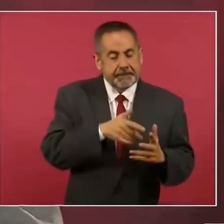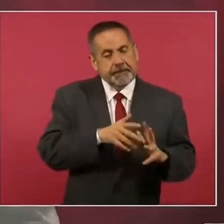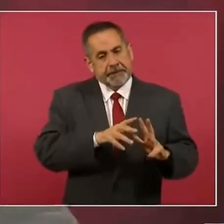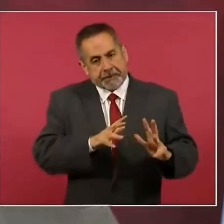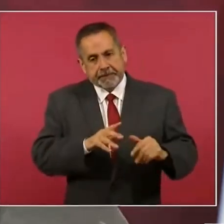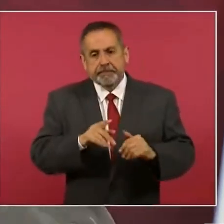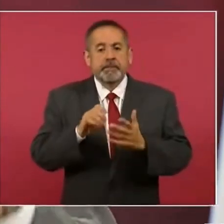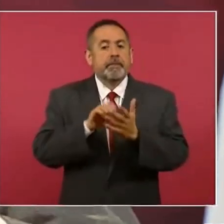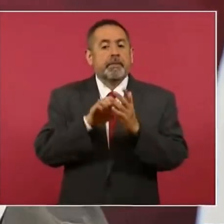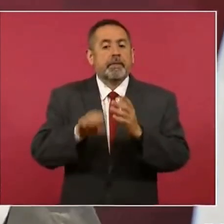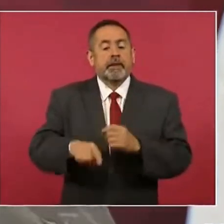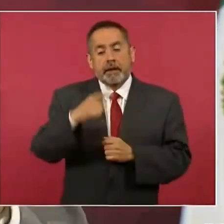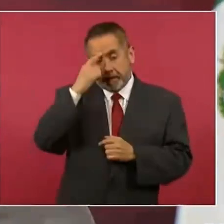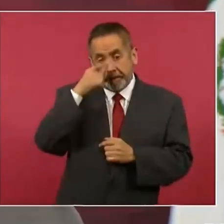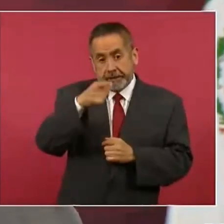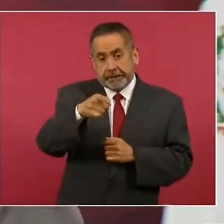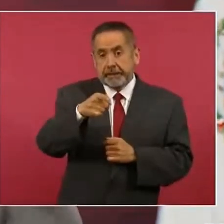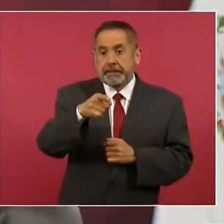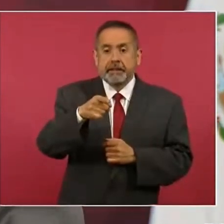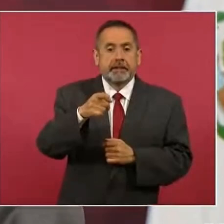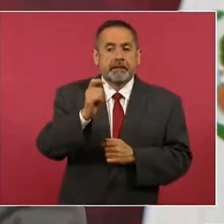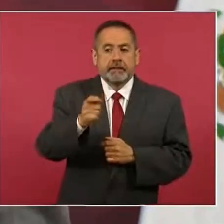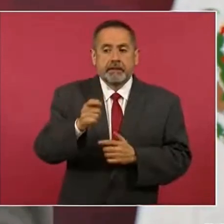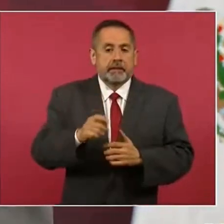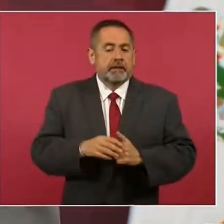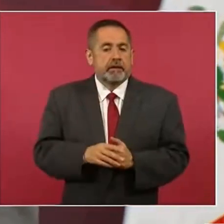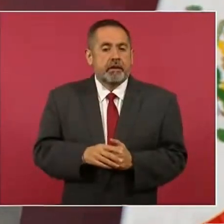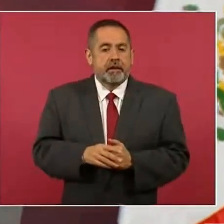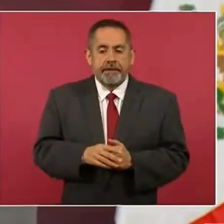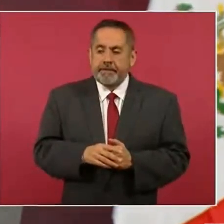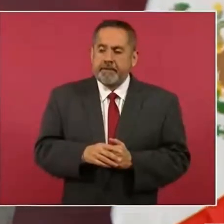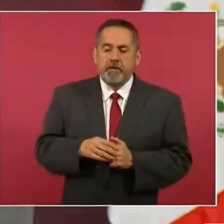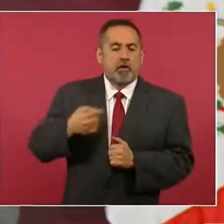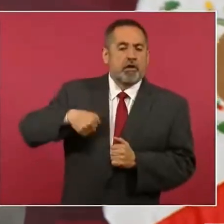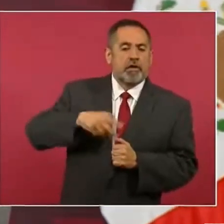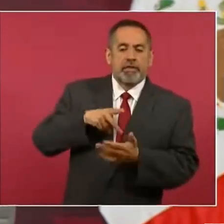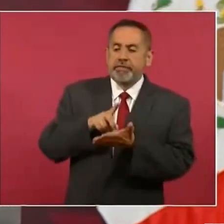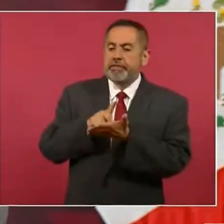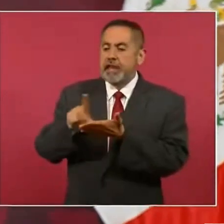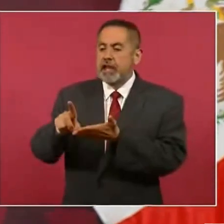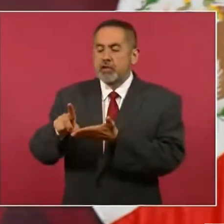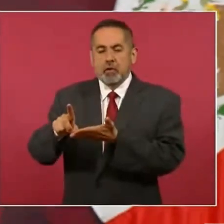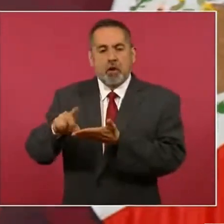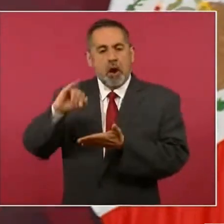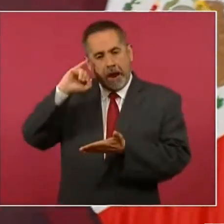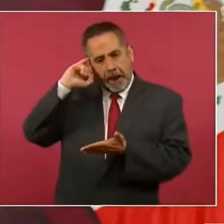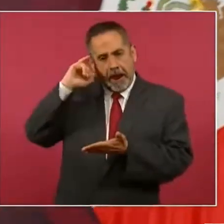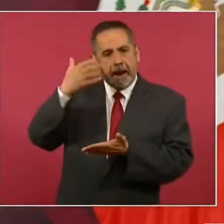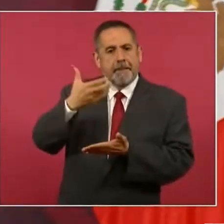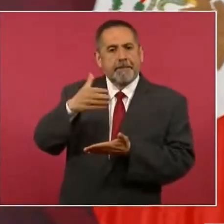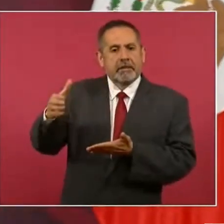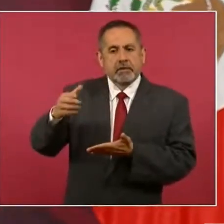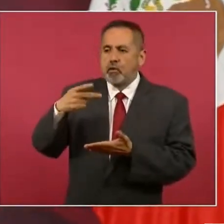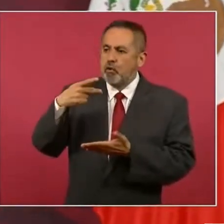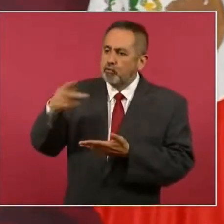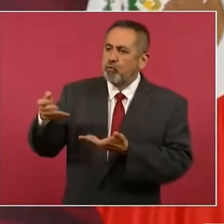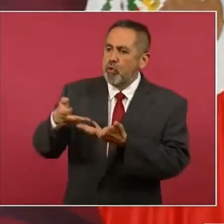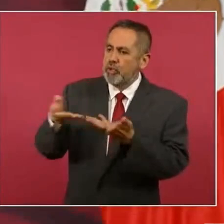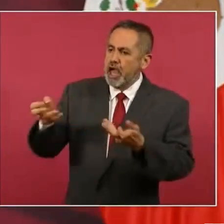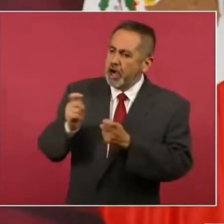por ejemplo, en el caso del derecho de los campesinos a la tierra,